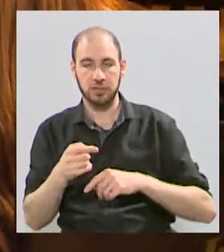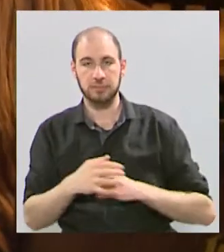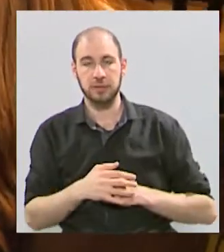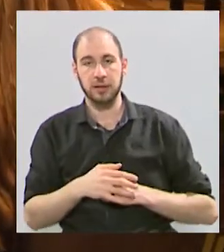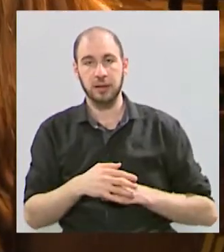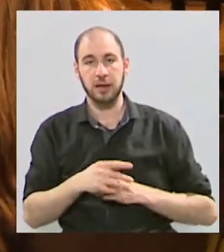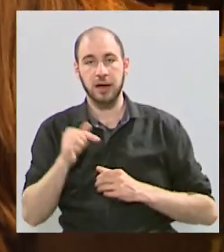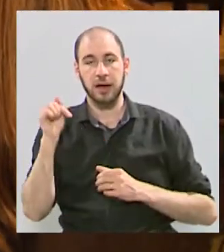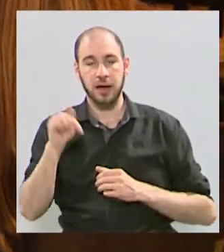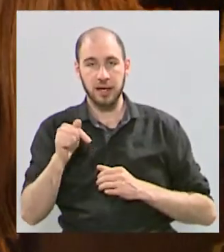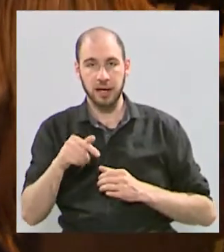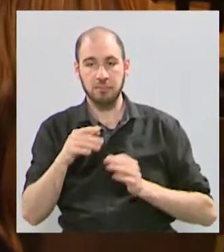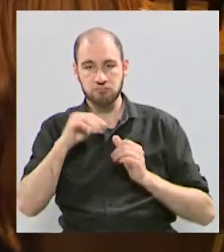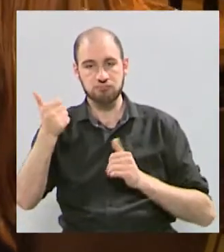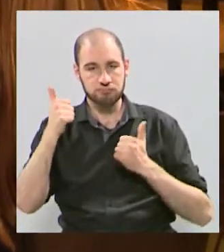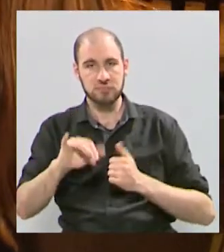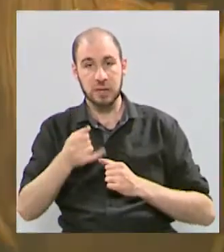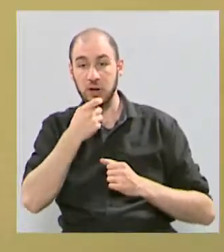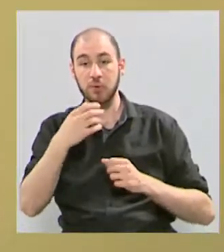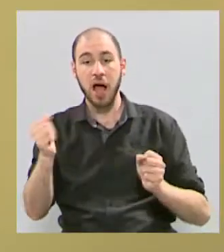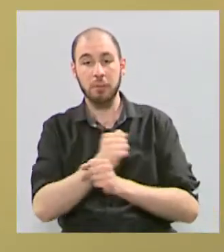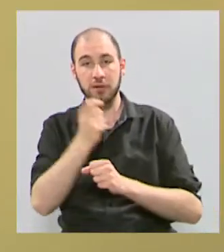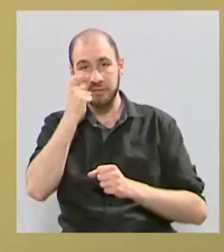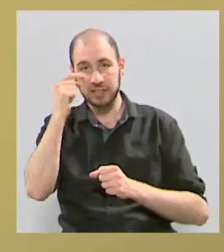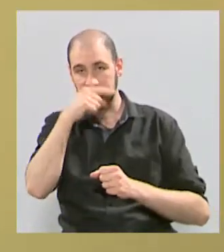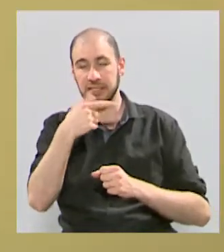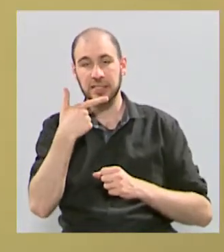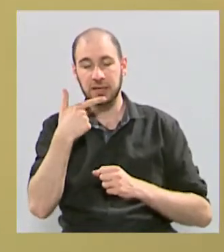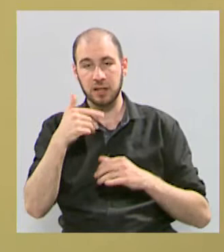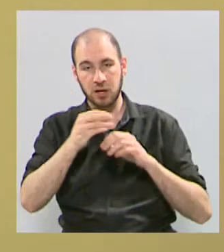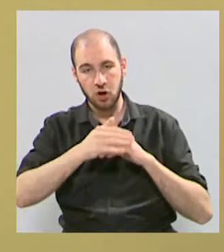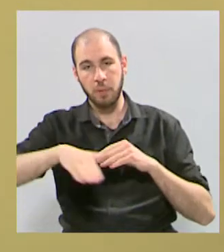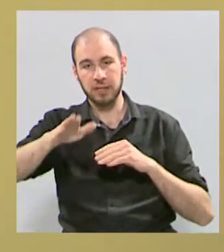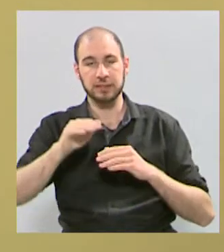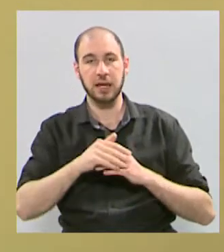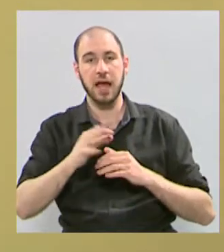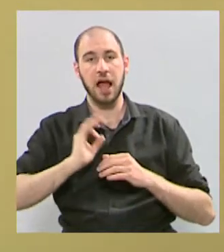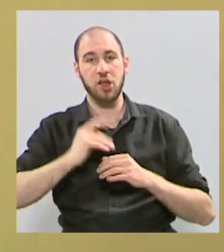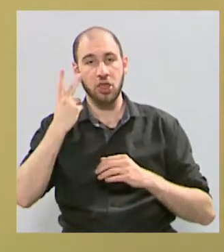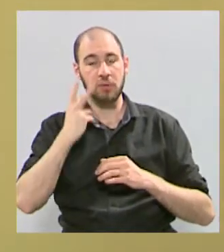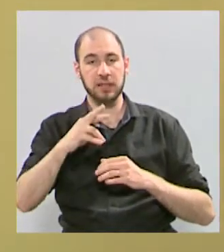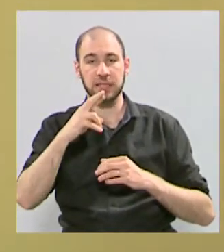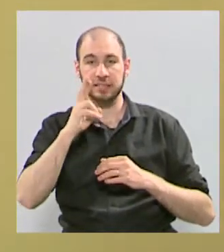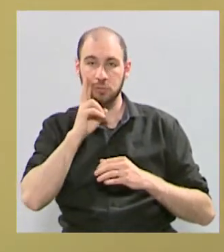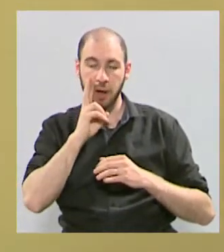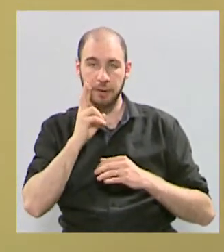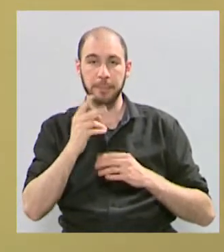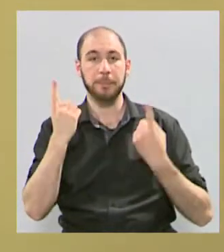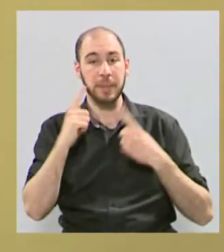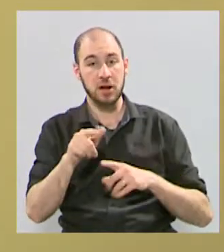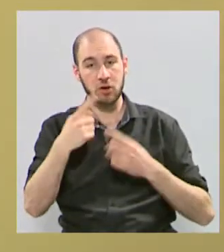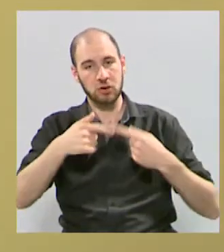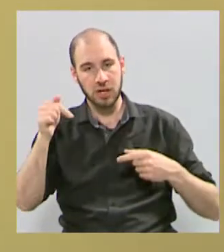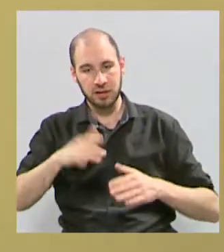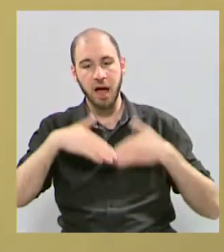se espera que tenga mucho éxito y si se aprueba el 27 de septiembre se aplicaría recién en el 2019, pero está bueno que estas